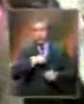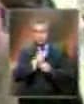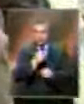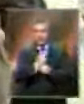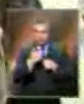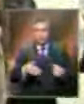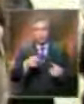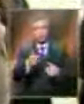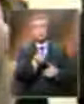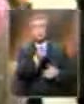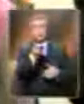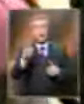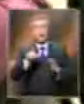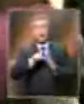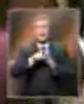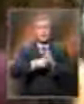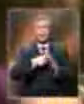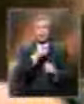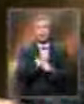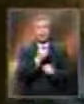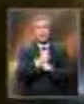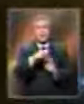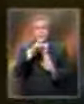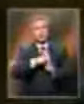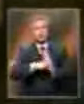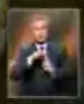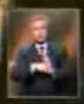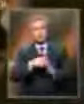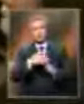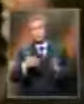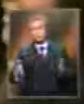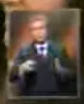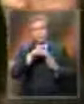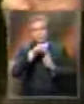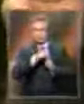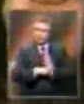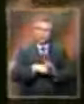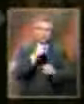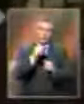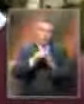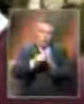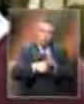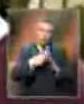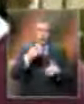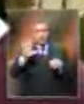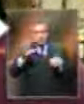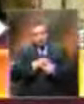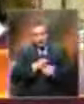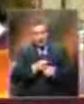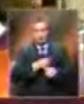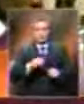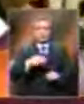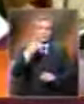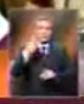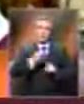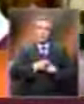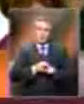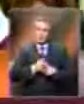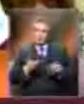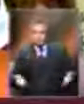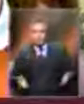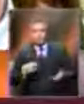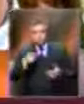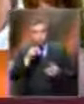trabajaron. ¿Cuánto se demoran en preparar un proyecto para presentar? Depende del proyecto. Hay proyectos que se demoran 6 meses, 3 meses. ¿Y el que